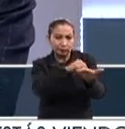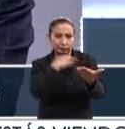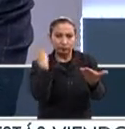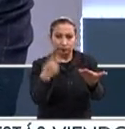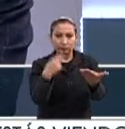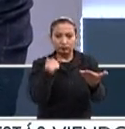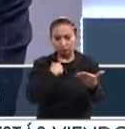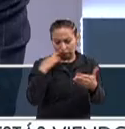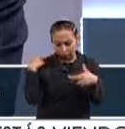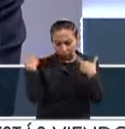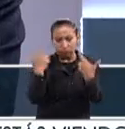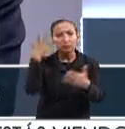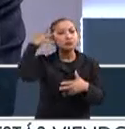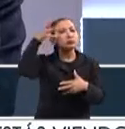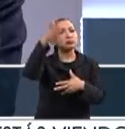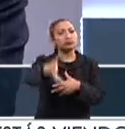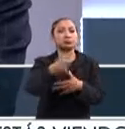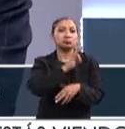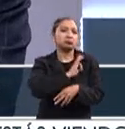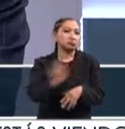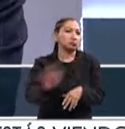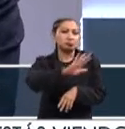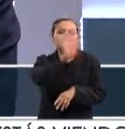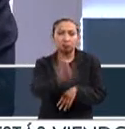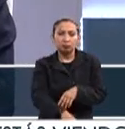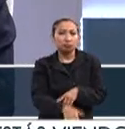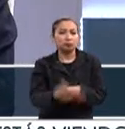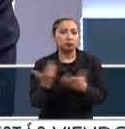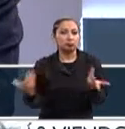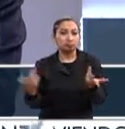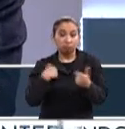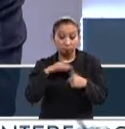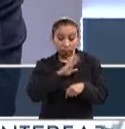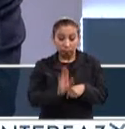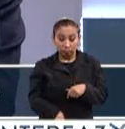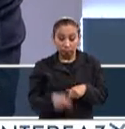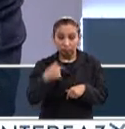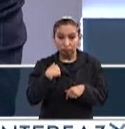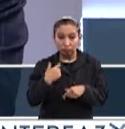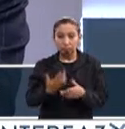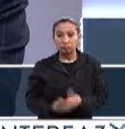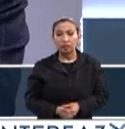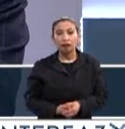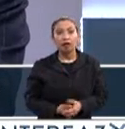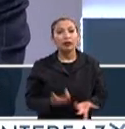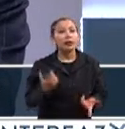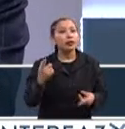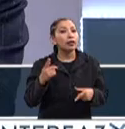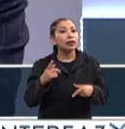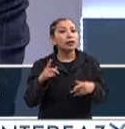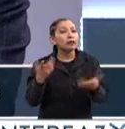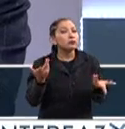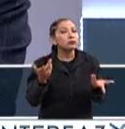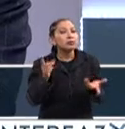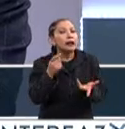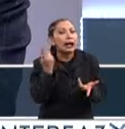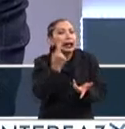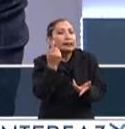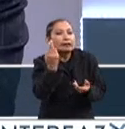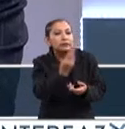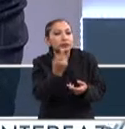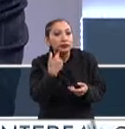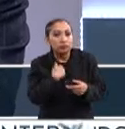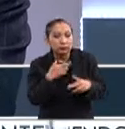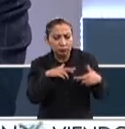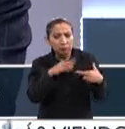se declare donador, ¿no? Cuando suceda la muerte de esta persona. ¿De qué depende de que en ese momento sí puedan